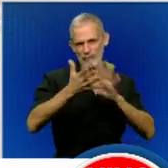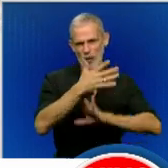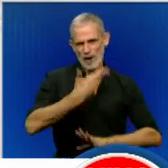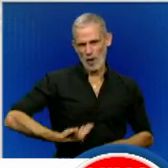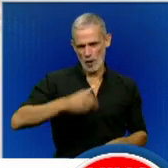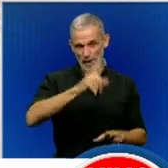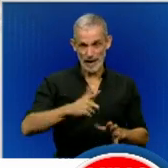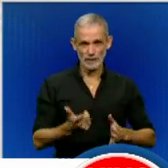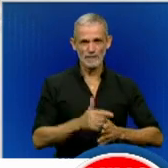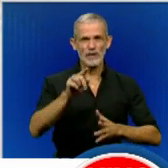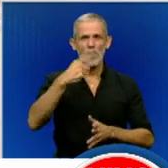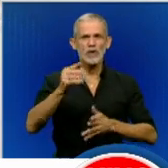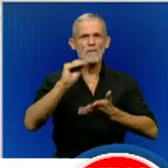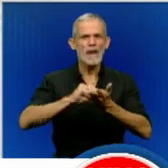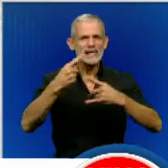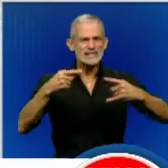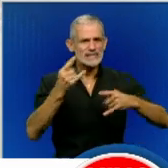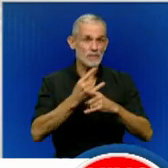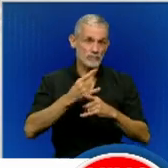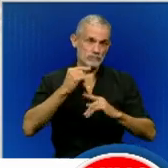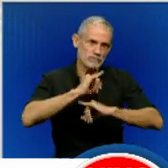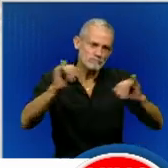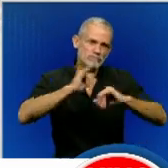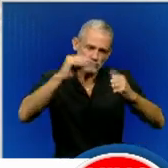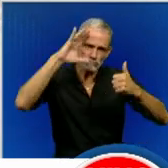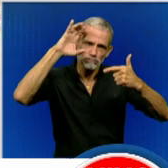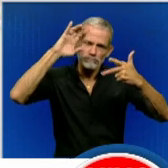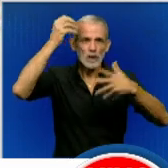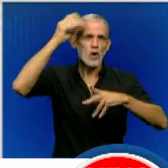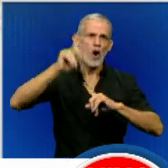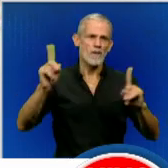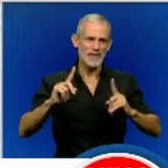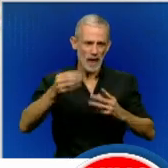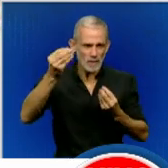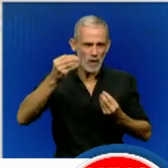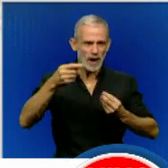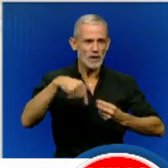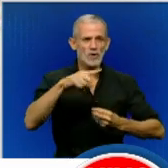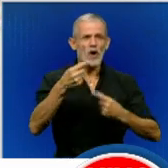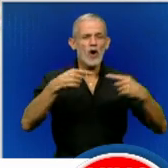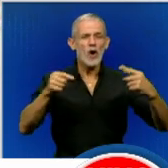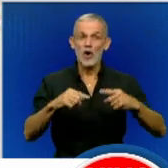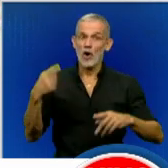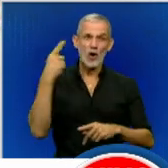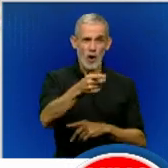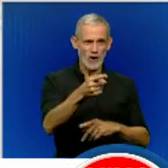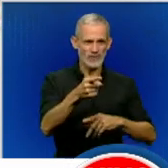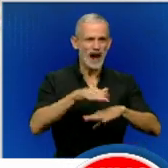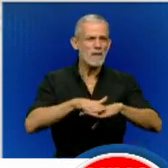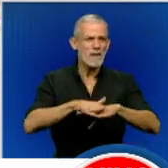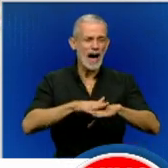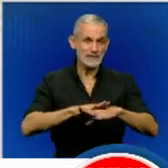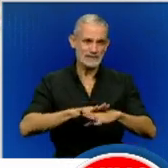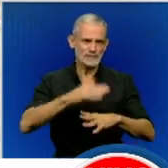otra de las cosas que siempre tenemos que recordar porque los actos que atentan contra una de las bases fundamentales de